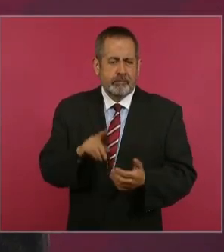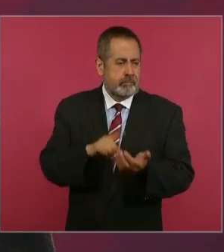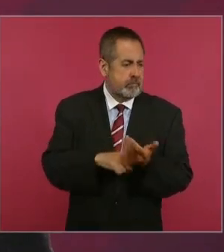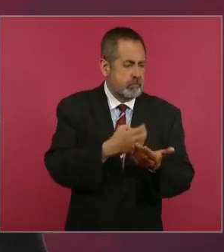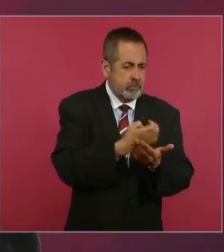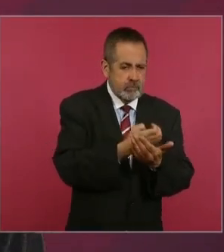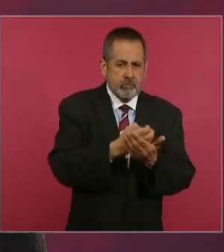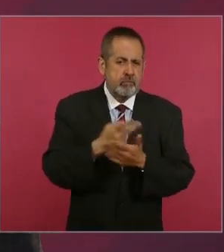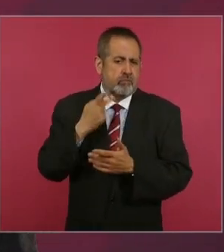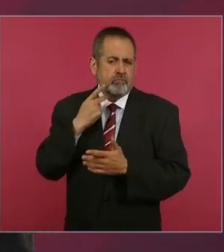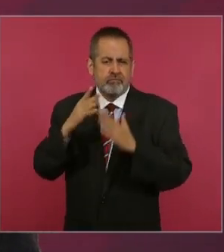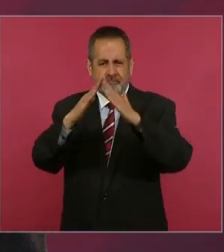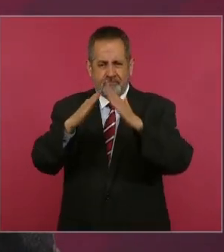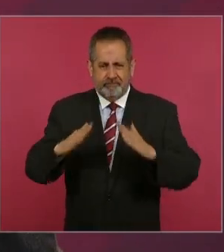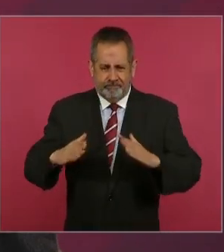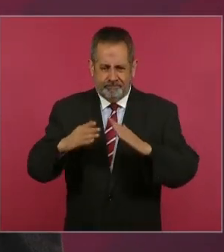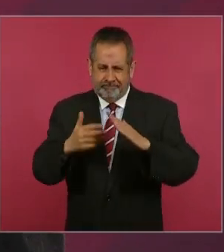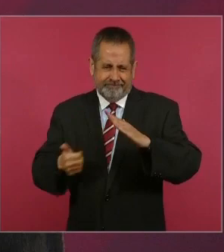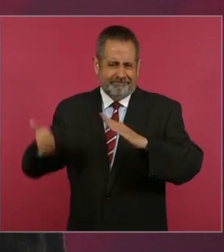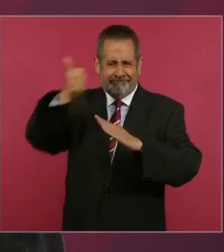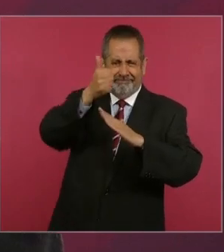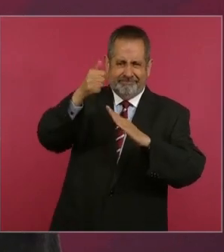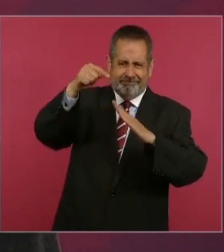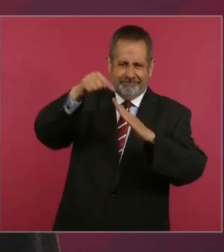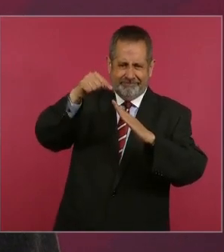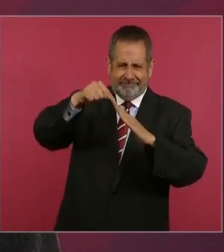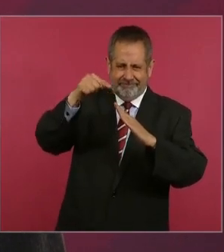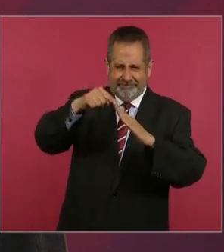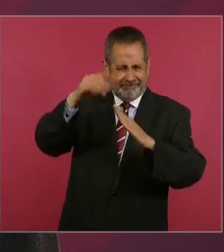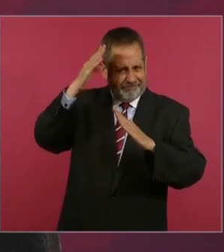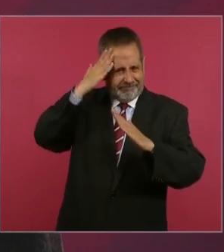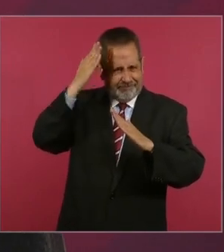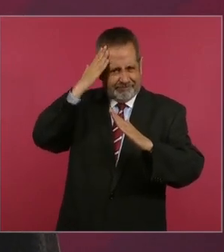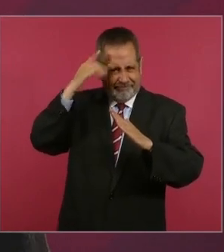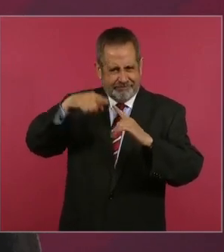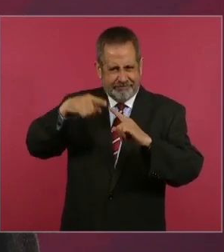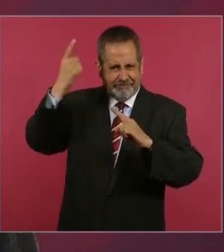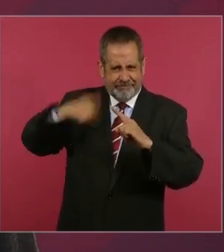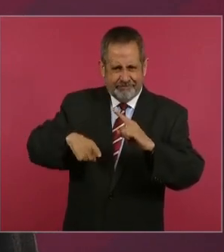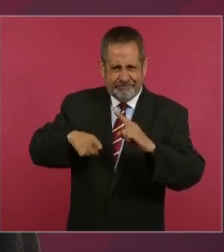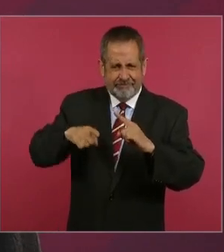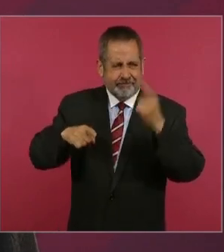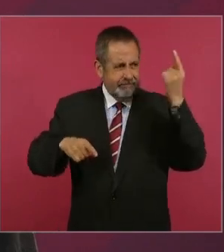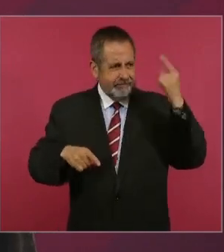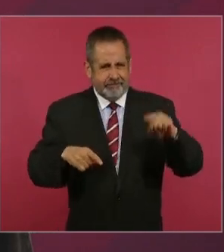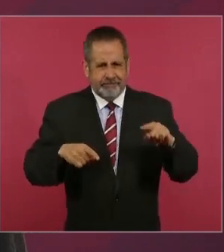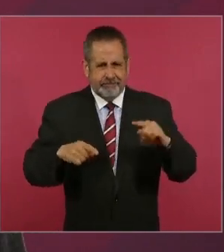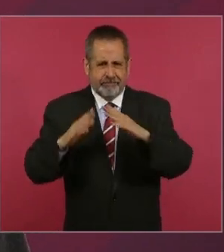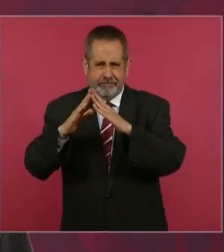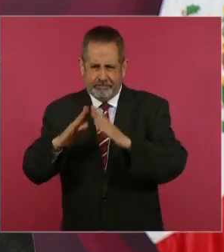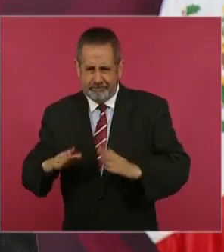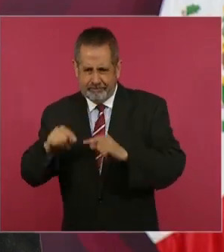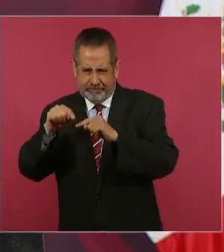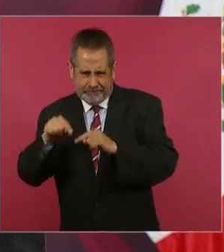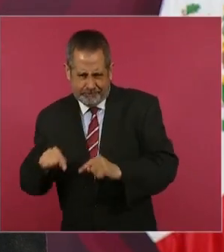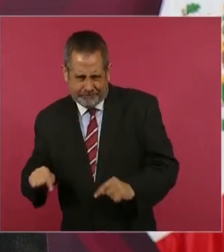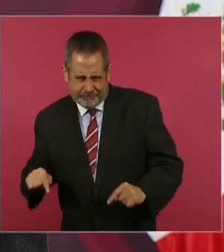y en lo político piramidal las decisiones se toman arriba por lo